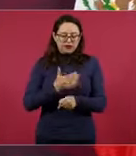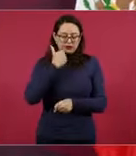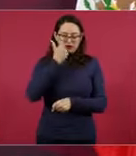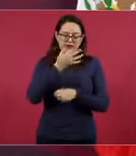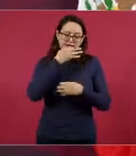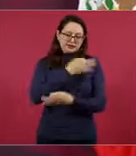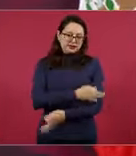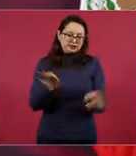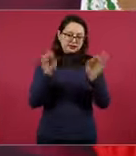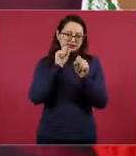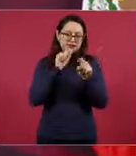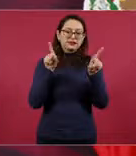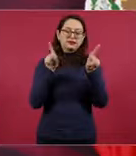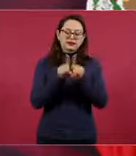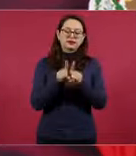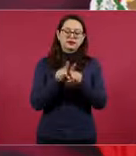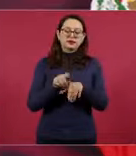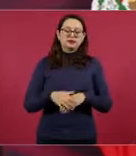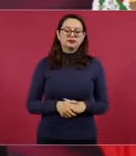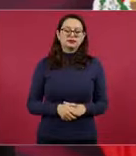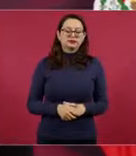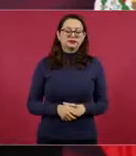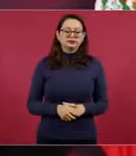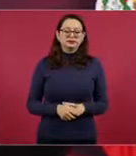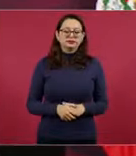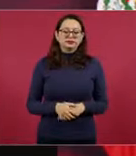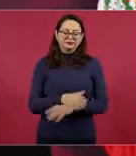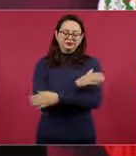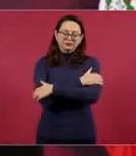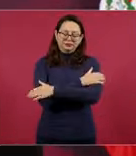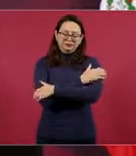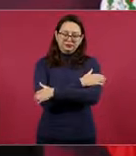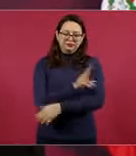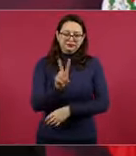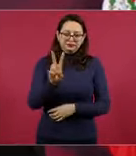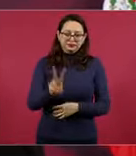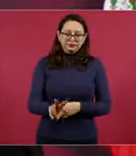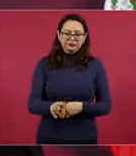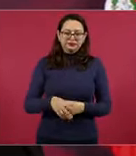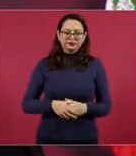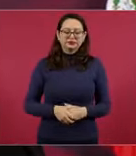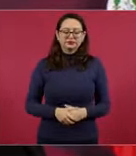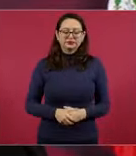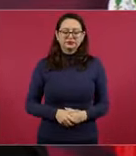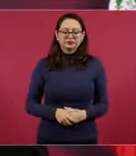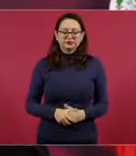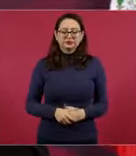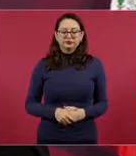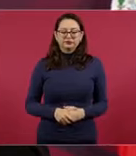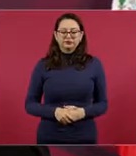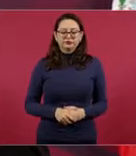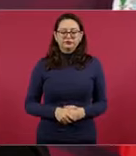para mandarle un abrazo a Chuy de todo corazón.